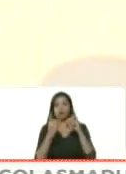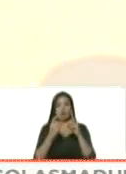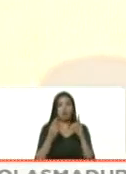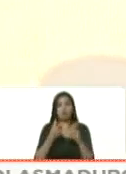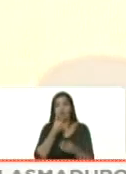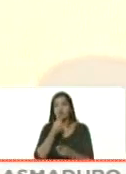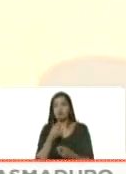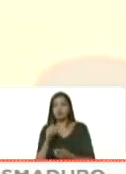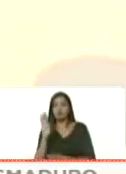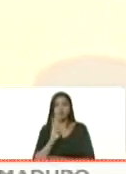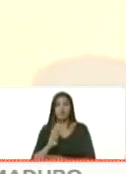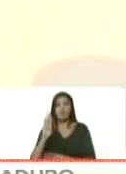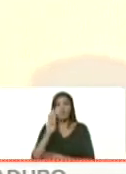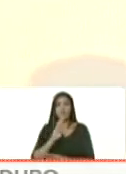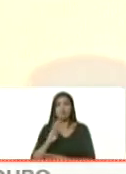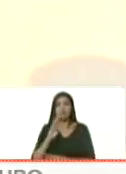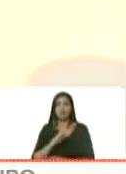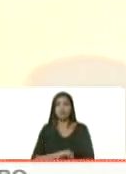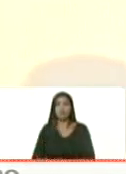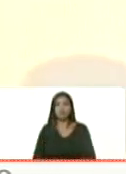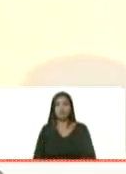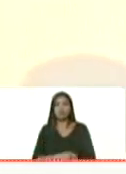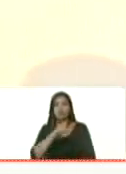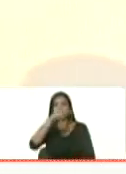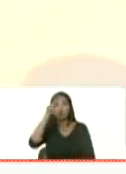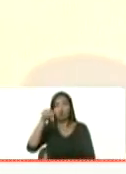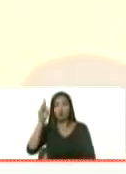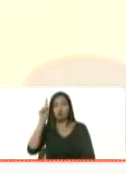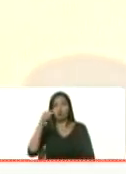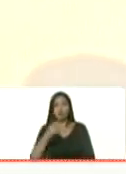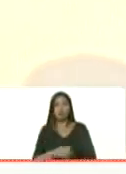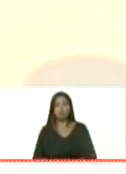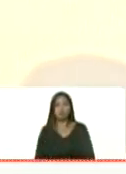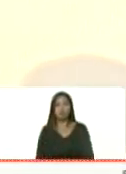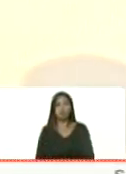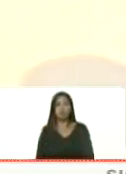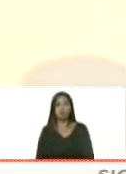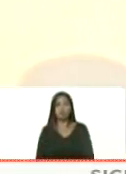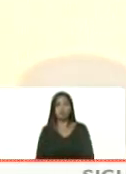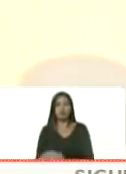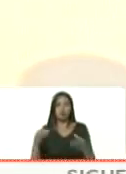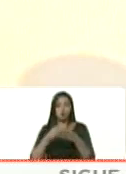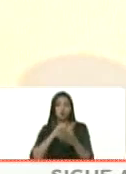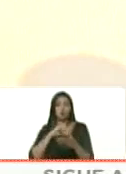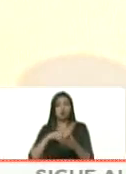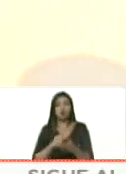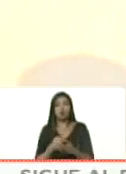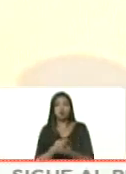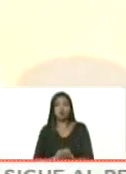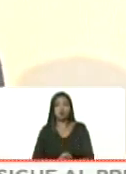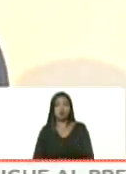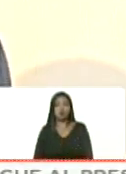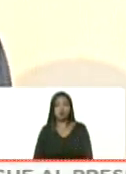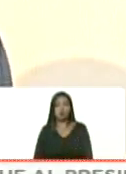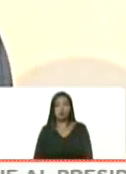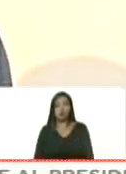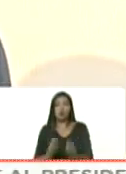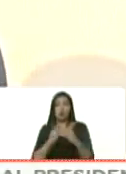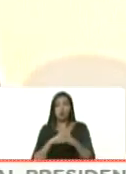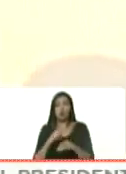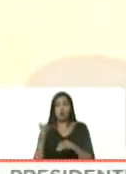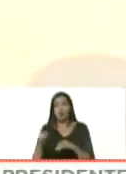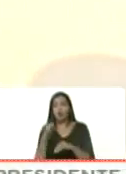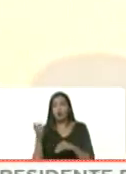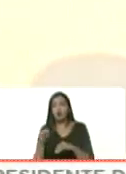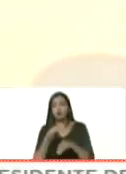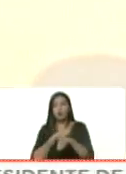gobierno del Reino de Noruega. La delegación nuestra, conformada por el gobernador del